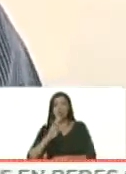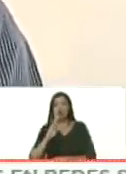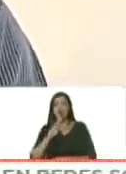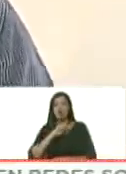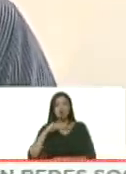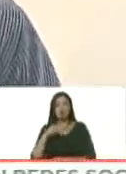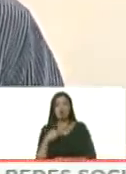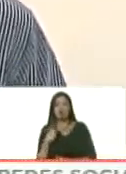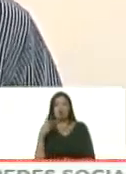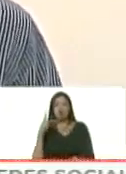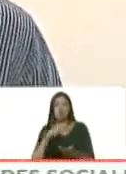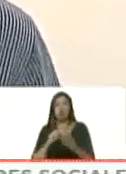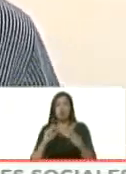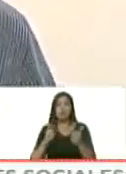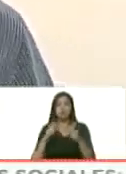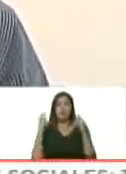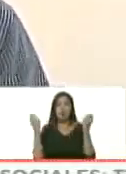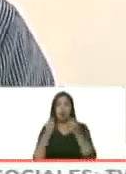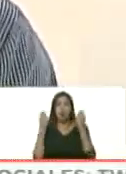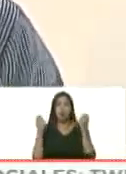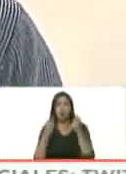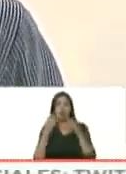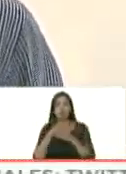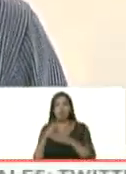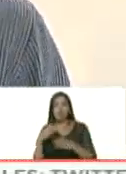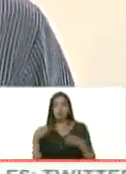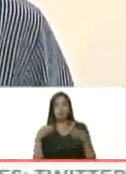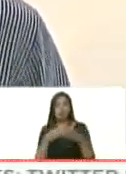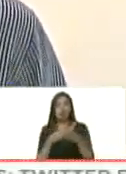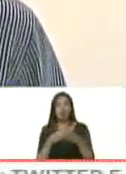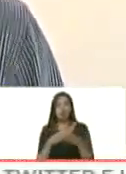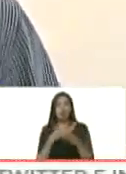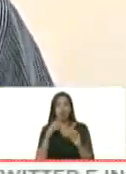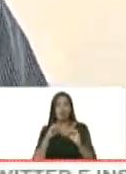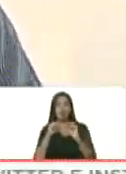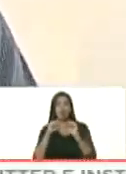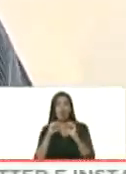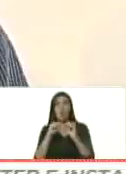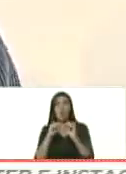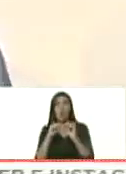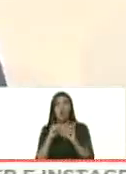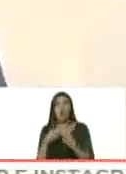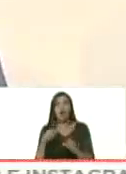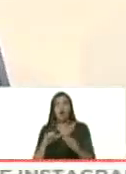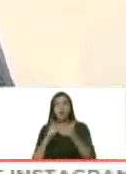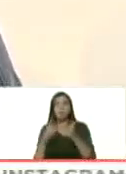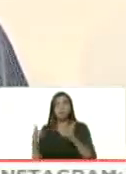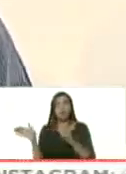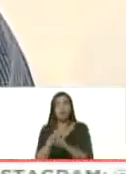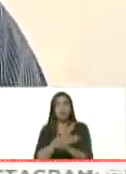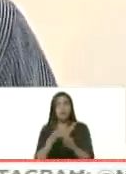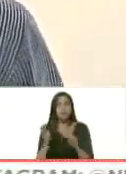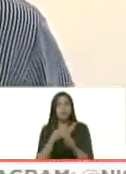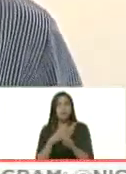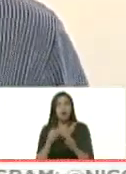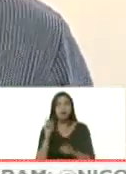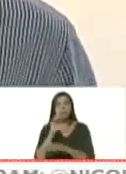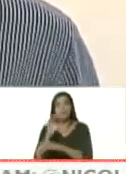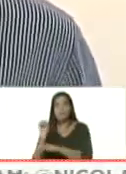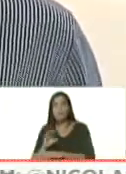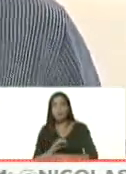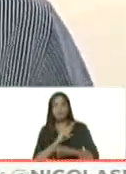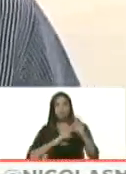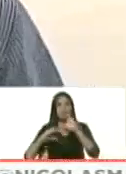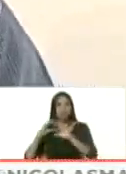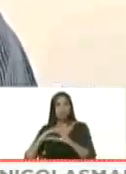que inician esas jornadas, aun cuando la mesa tiene un carácter continuo, pues empiezan las agresiones, empiezan las publicaciones en los medios de